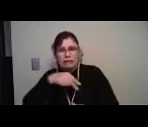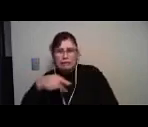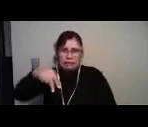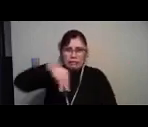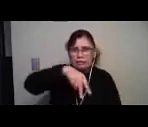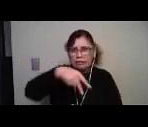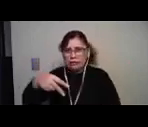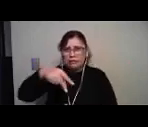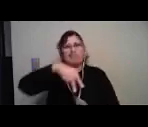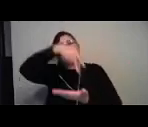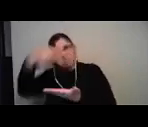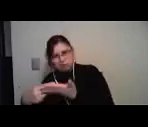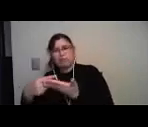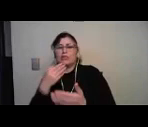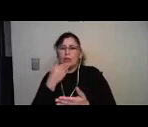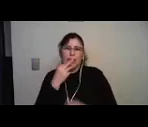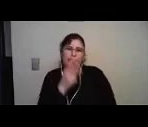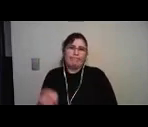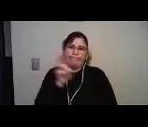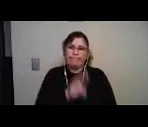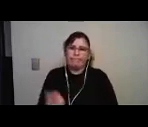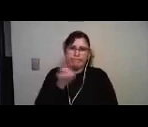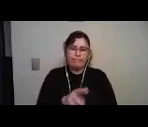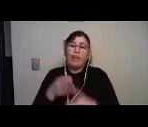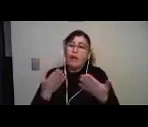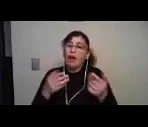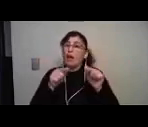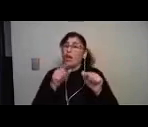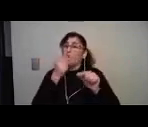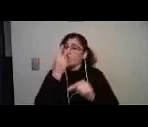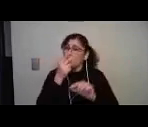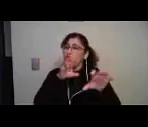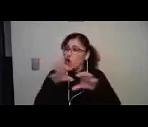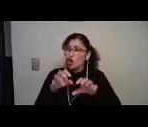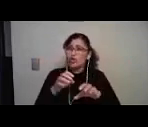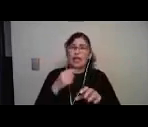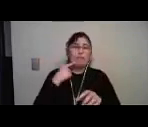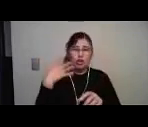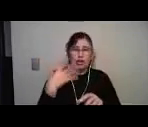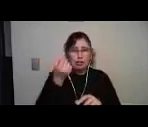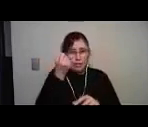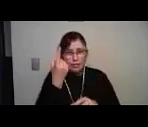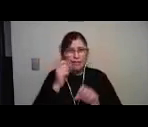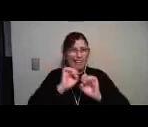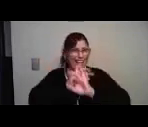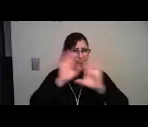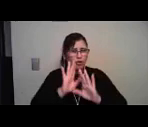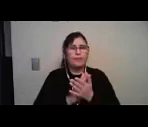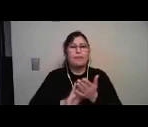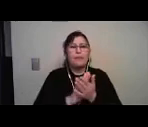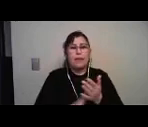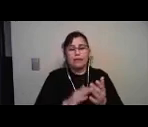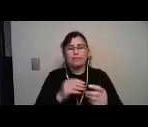y caídas frecuentes, ¿ya? Ahora, en estos casos tienen que distinguir dos cosas: cuando la persona está bajo la ingesta